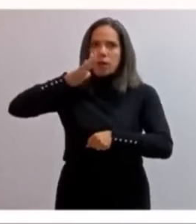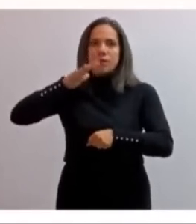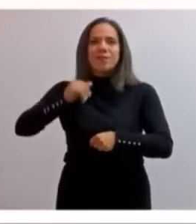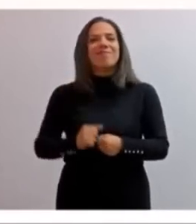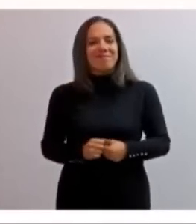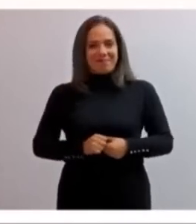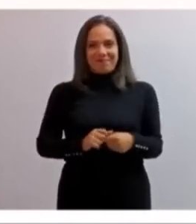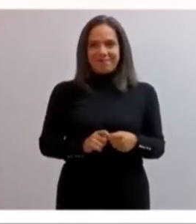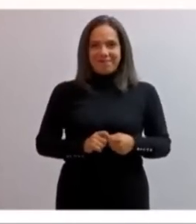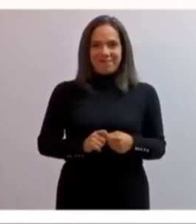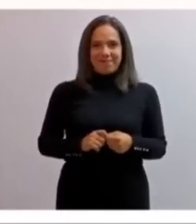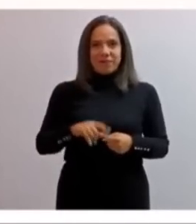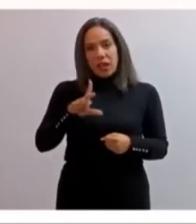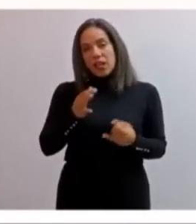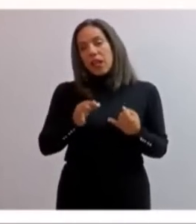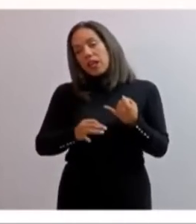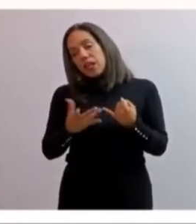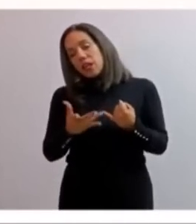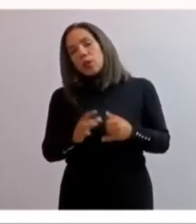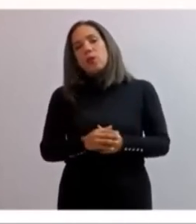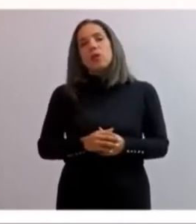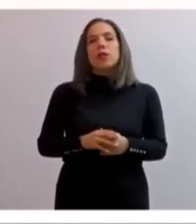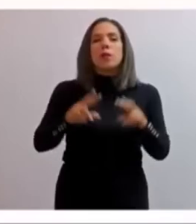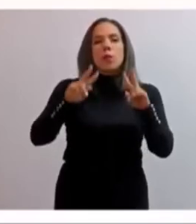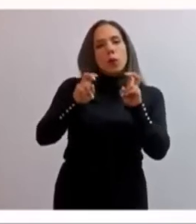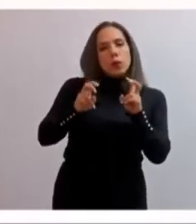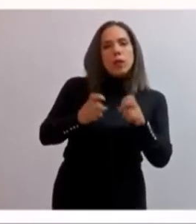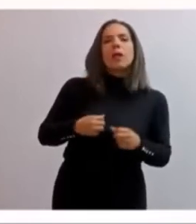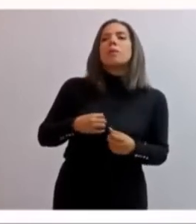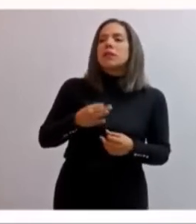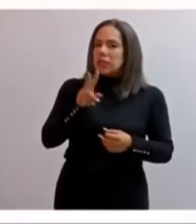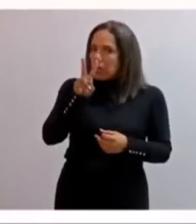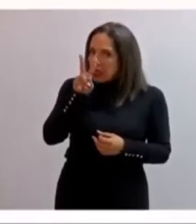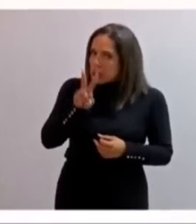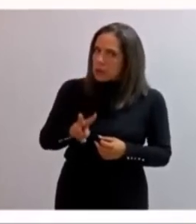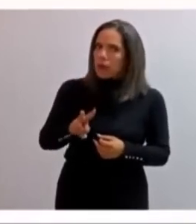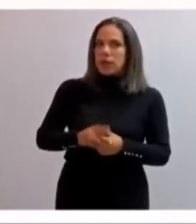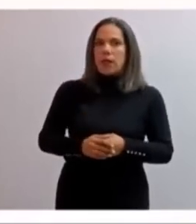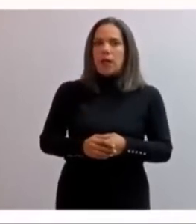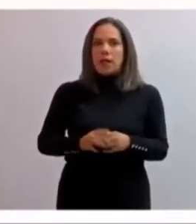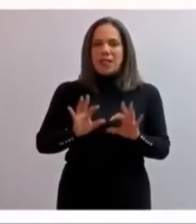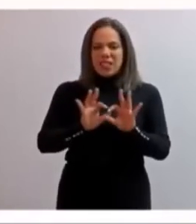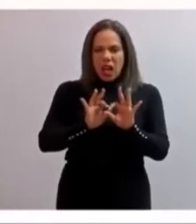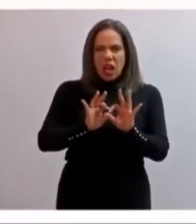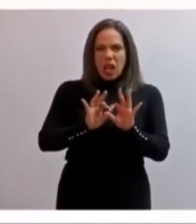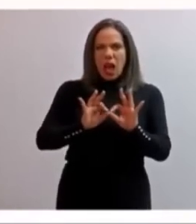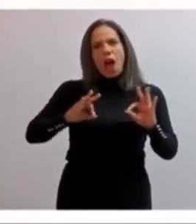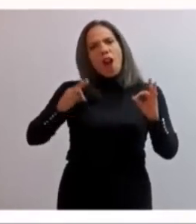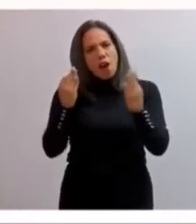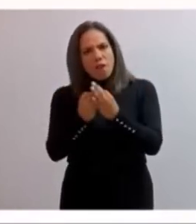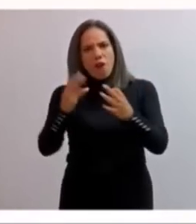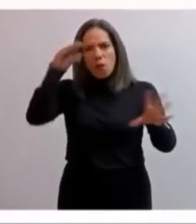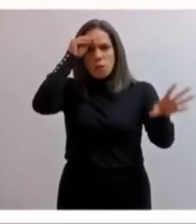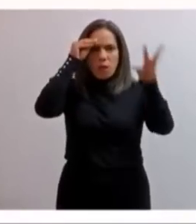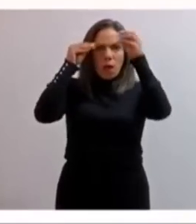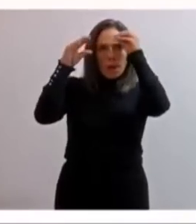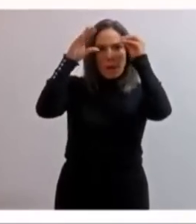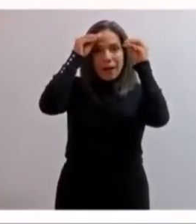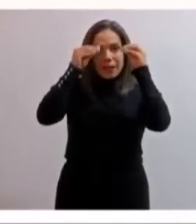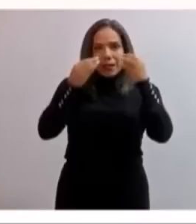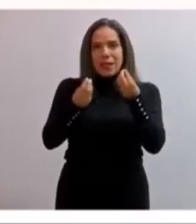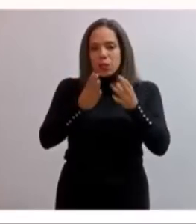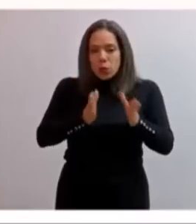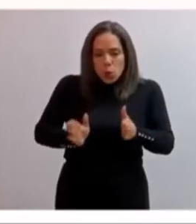Y en último caso también consideramos que la formación y el aprendizaje es